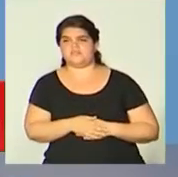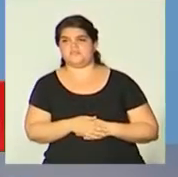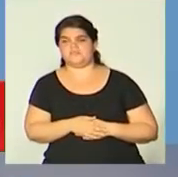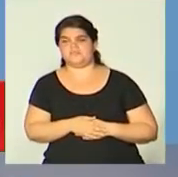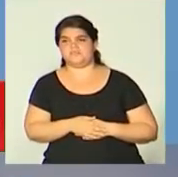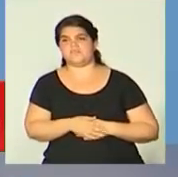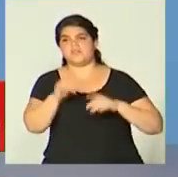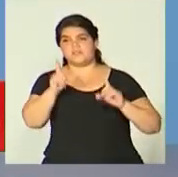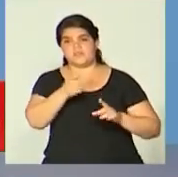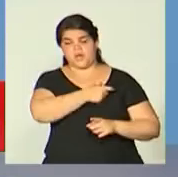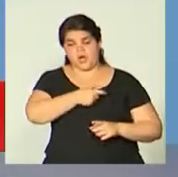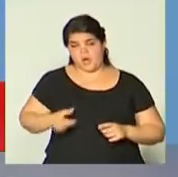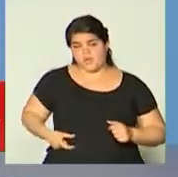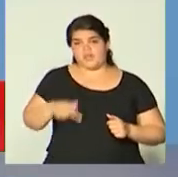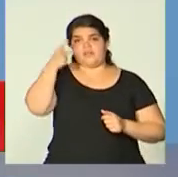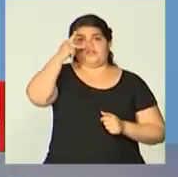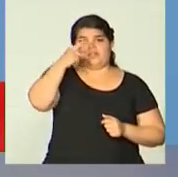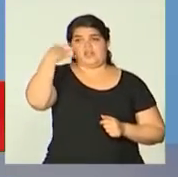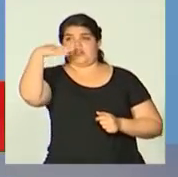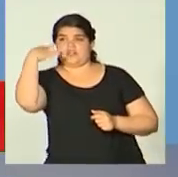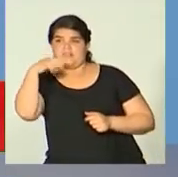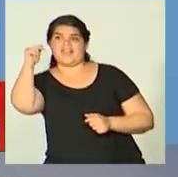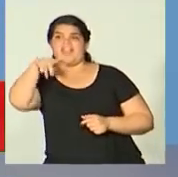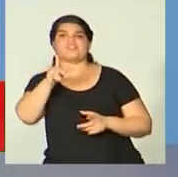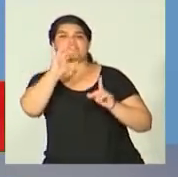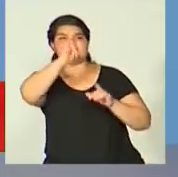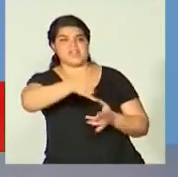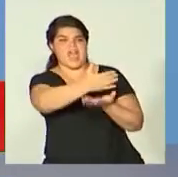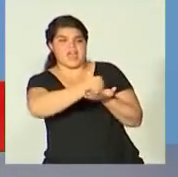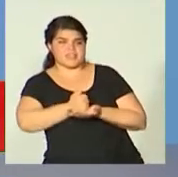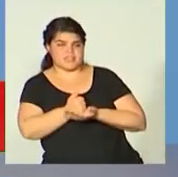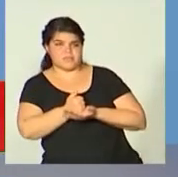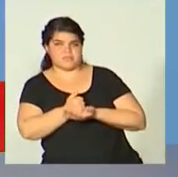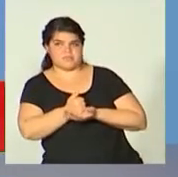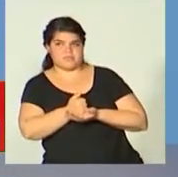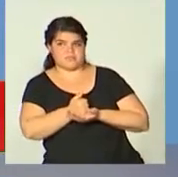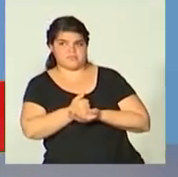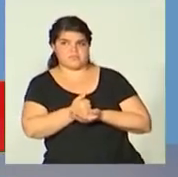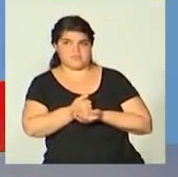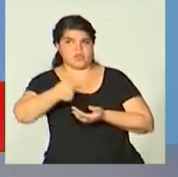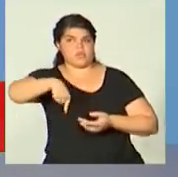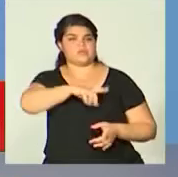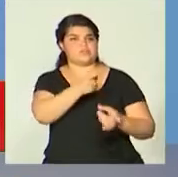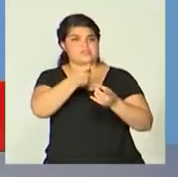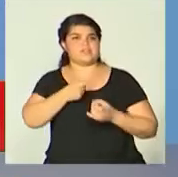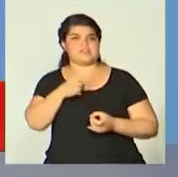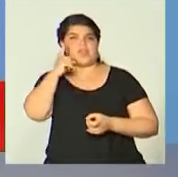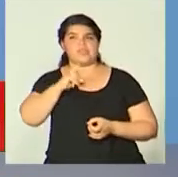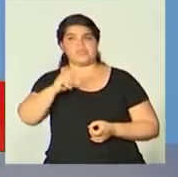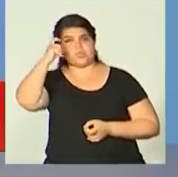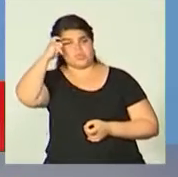gobierno tanto el danés y cristina si tomo nuestras demandas nosotros tenemos que visualizar nos después del 10 diciembre